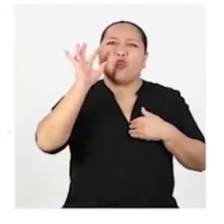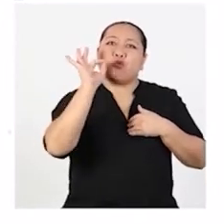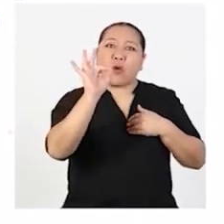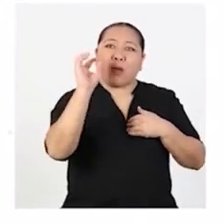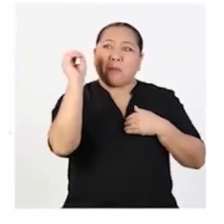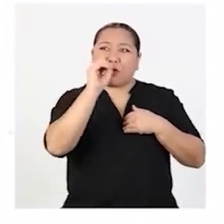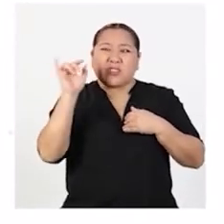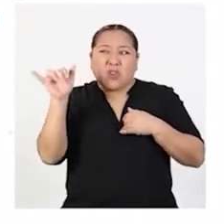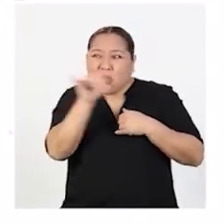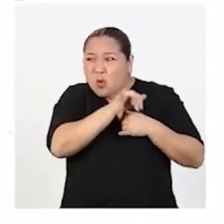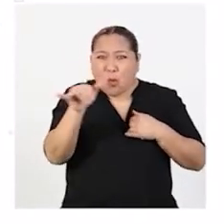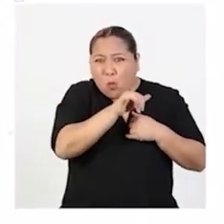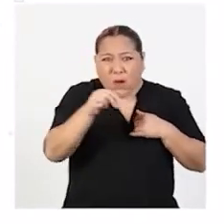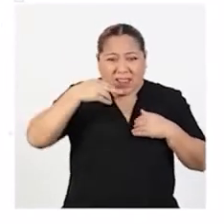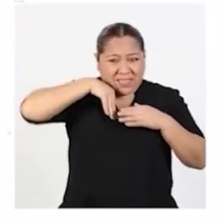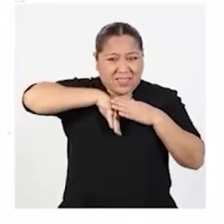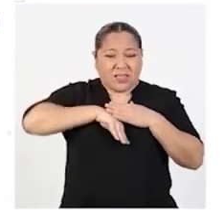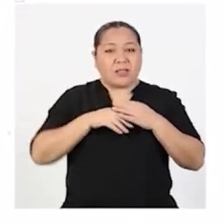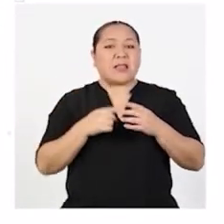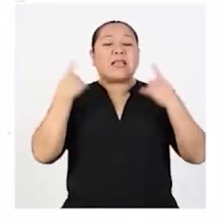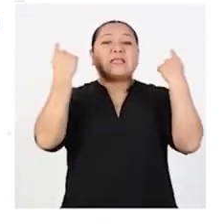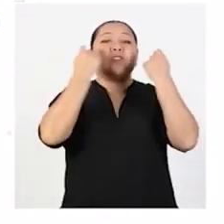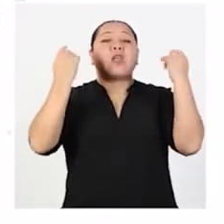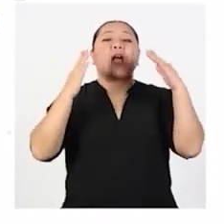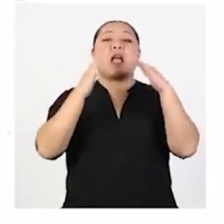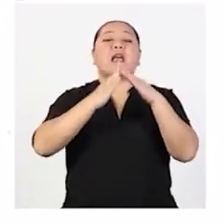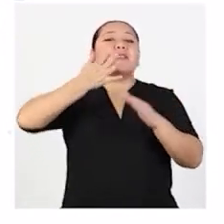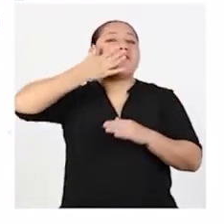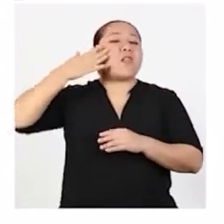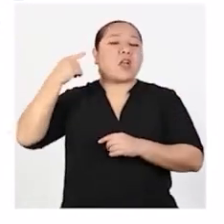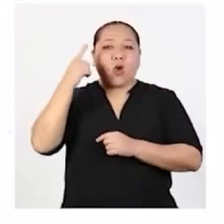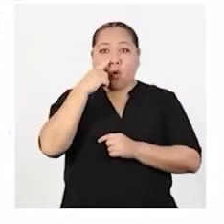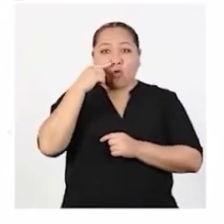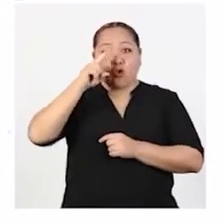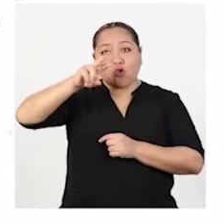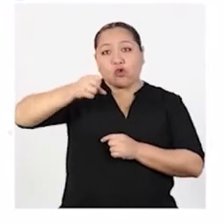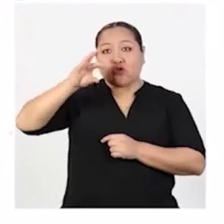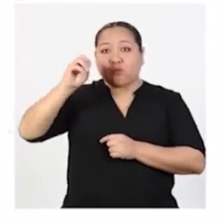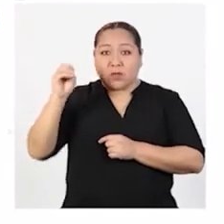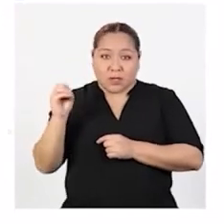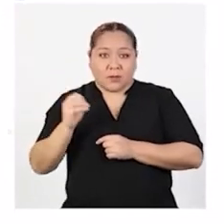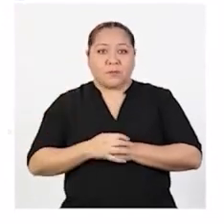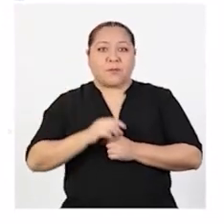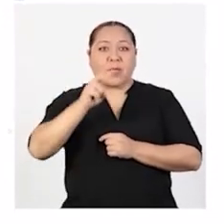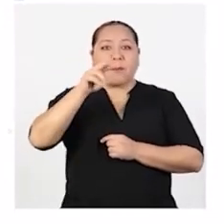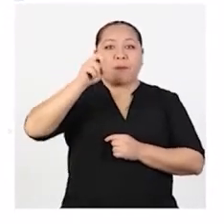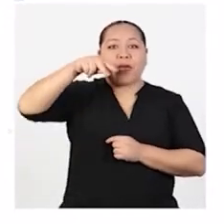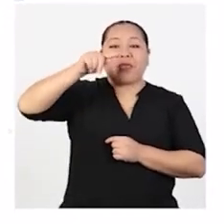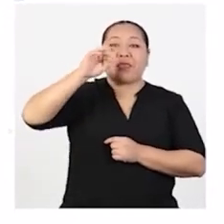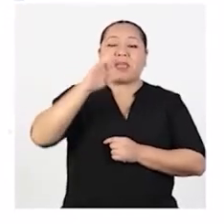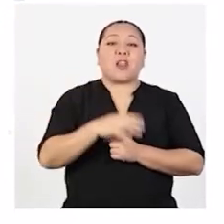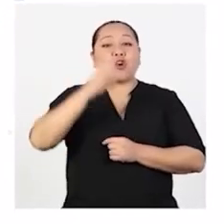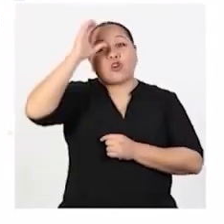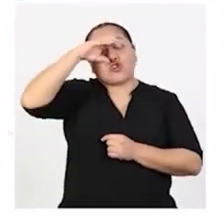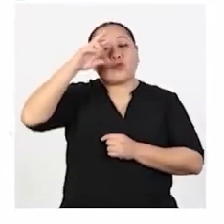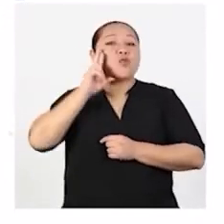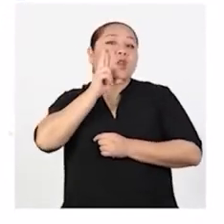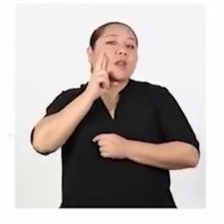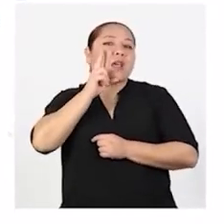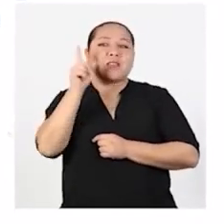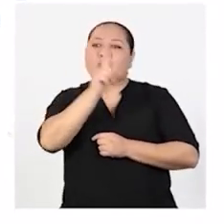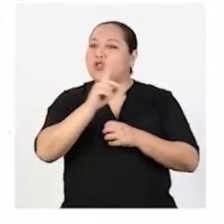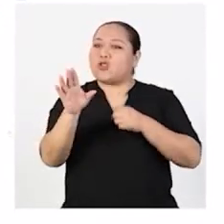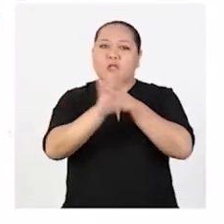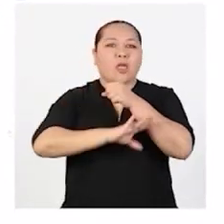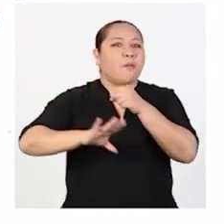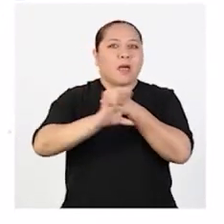diversidad genética humana no puede recogerse en el concepto de raza y que además demostraba que todos los seres humanos tienen secuencias de genoma que son idénticas